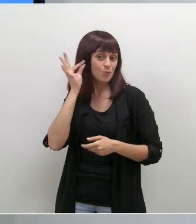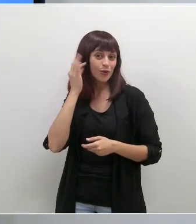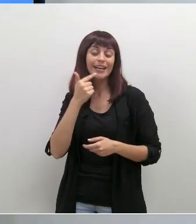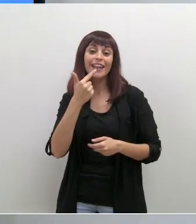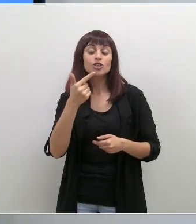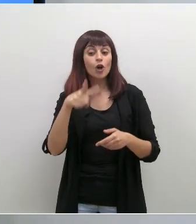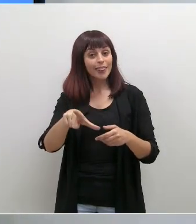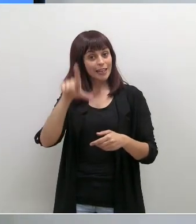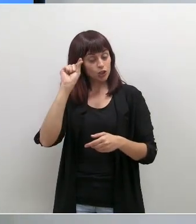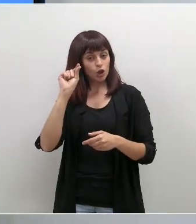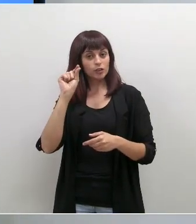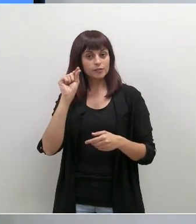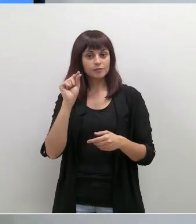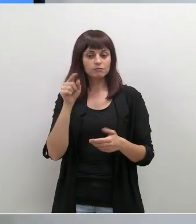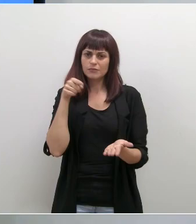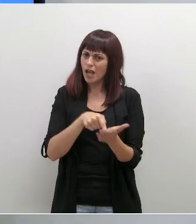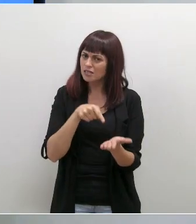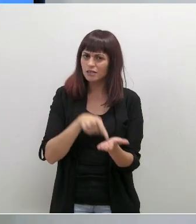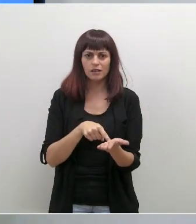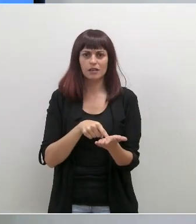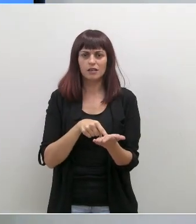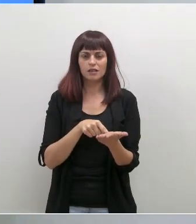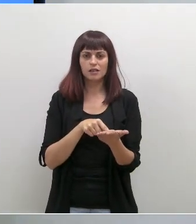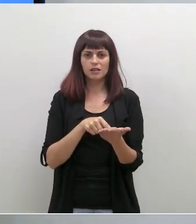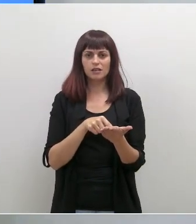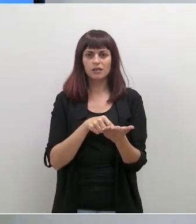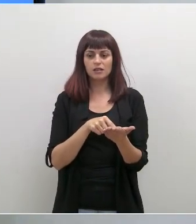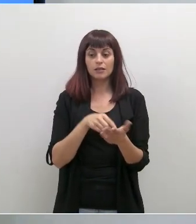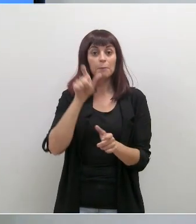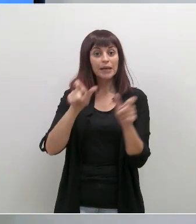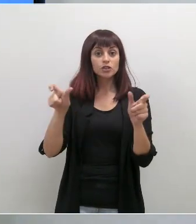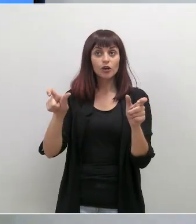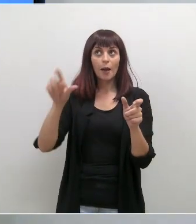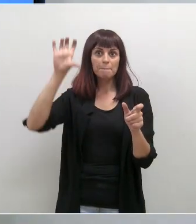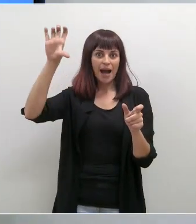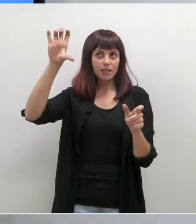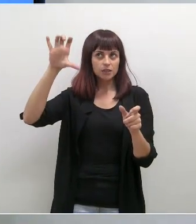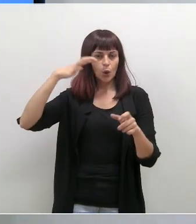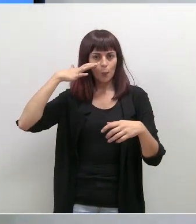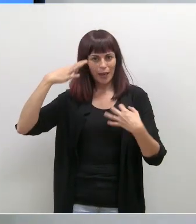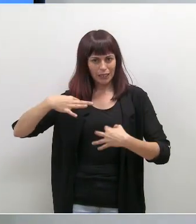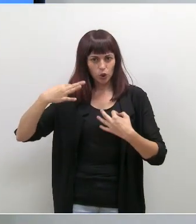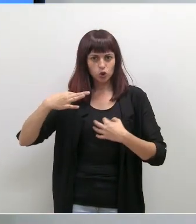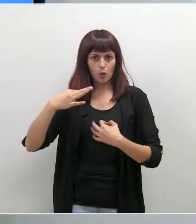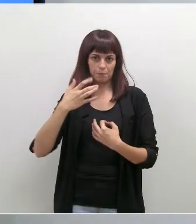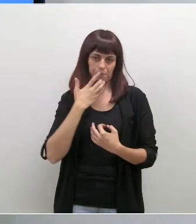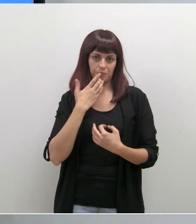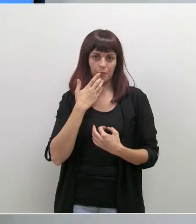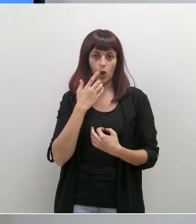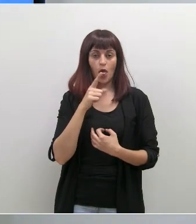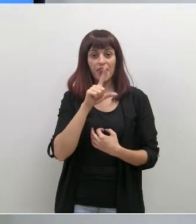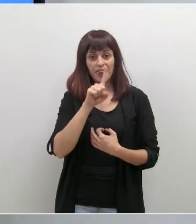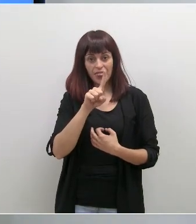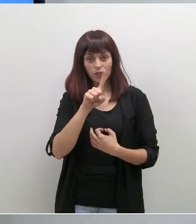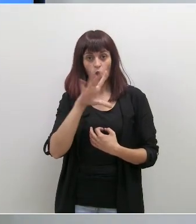consejera de la exigencia de que las personas que vienen de un país con alta incidencia, 150 por cada 100.000 habitantes,